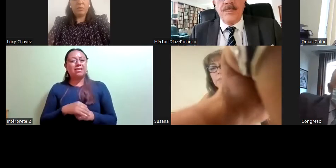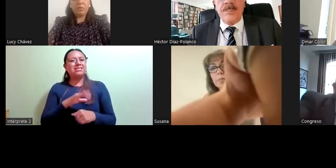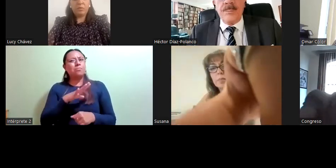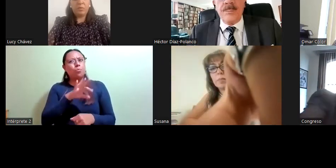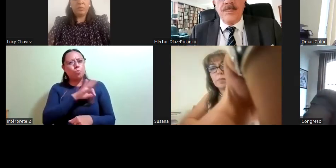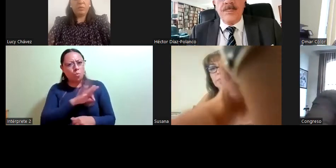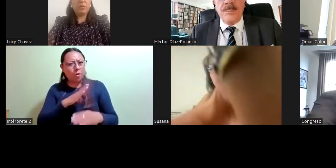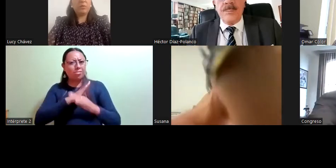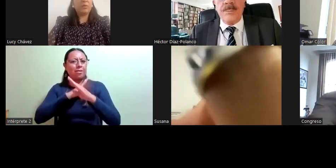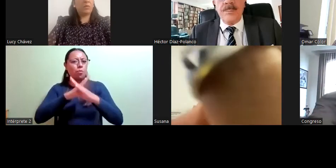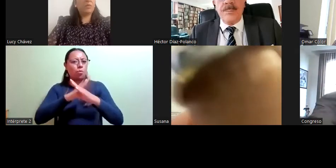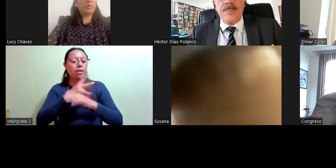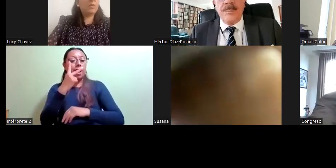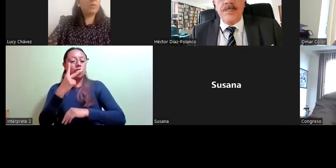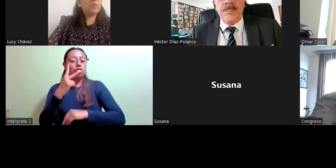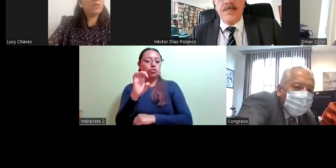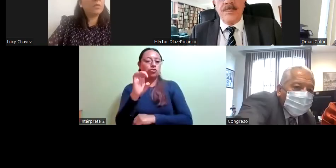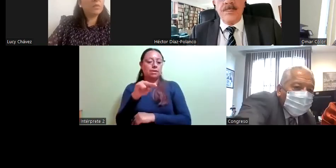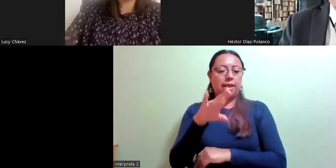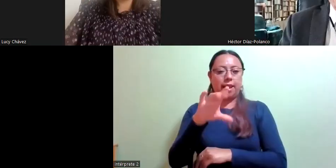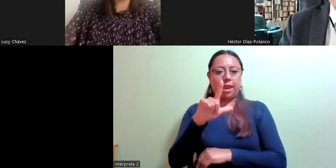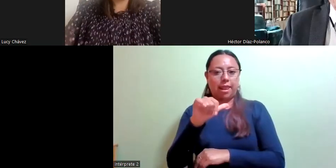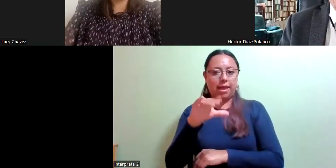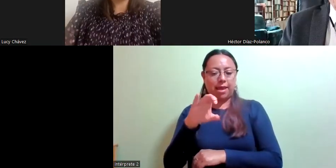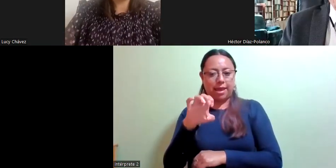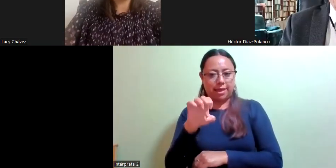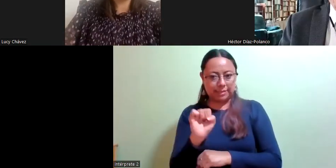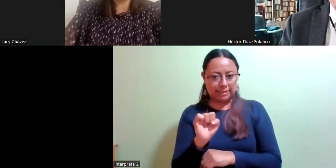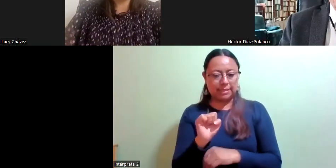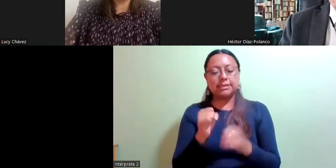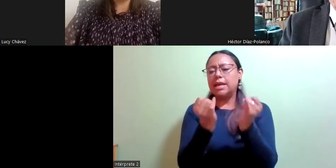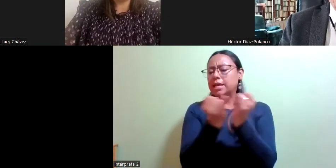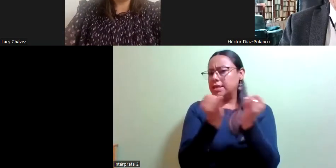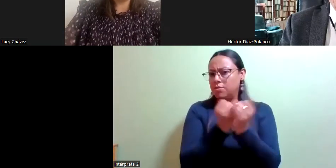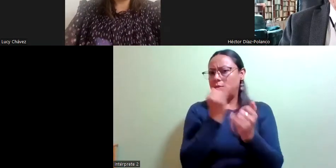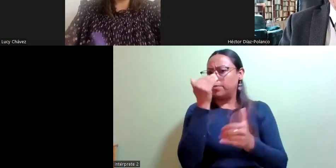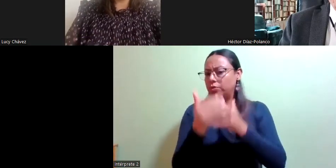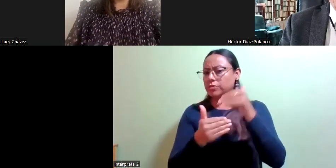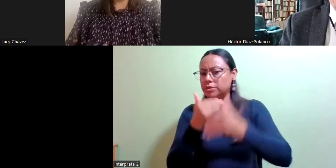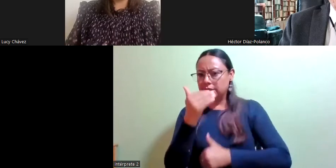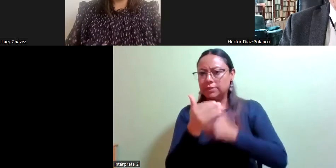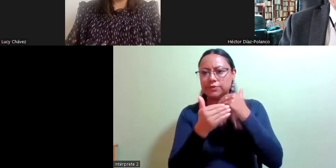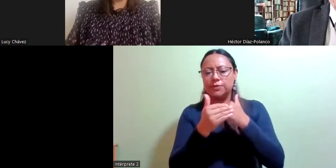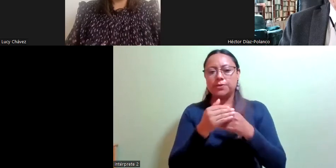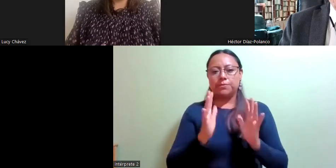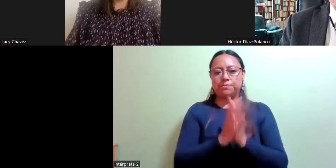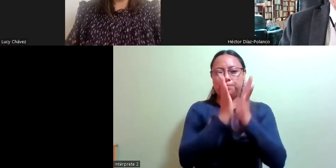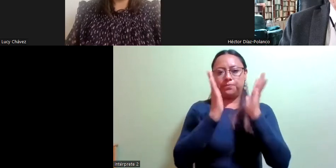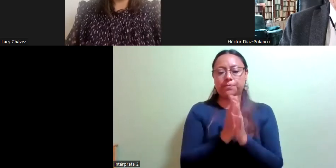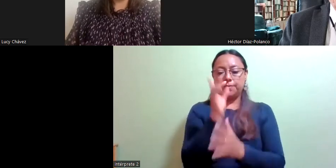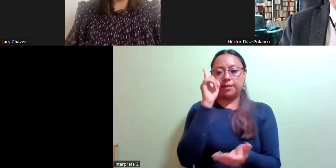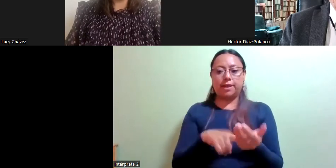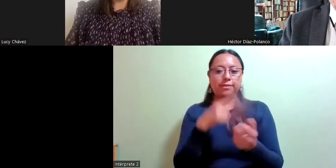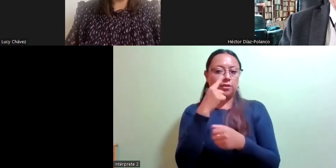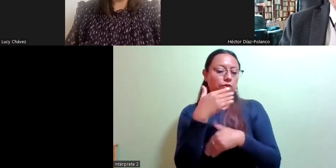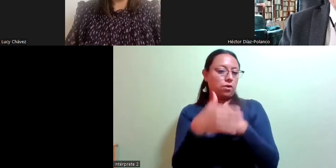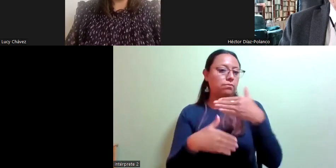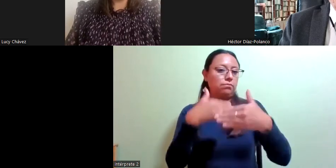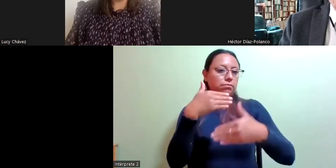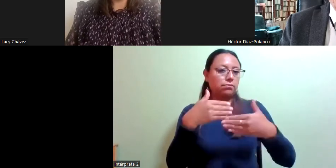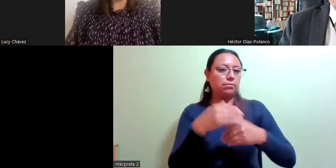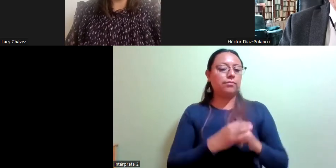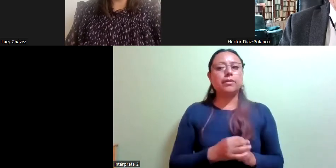tanto a la nota de información como al proceso de participación en un proceso para buscar un